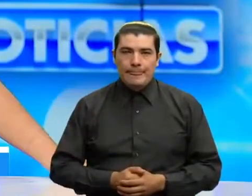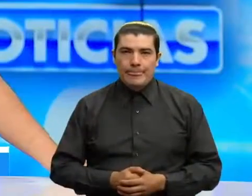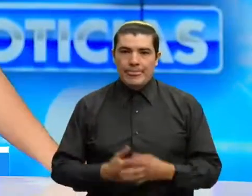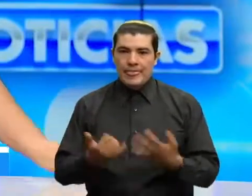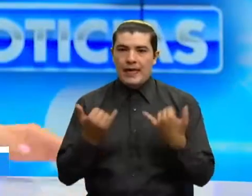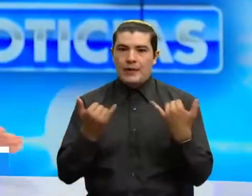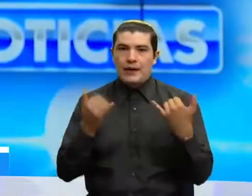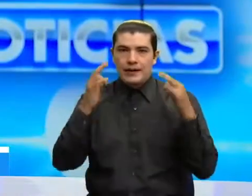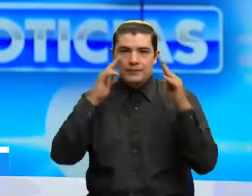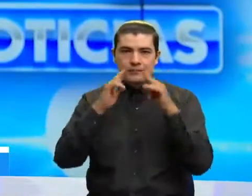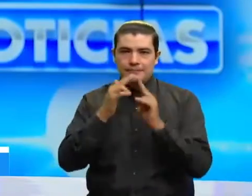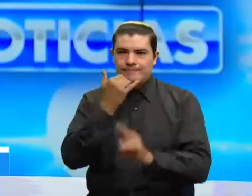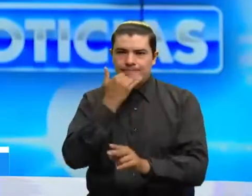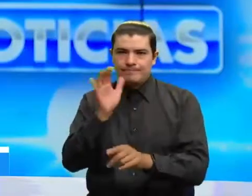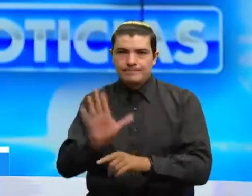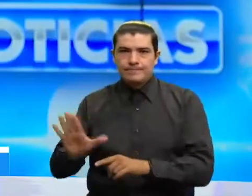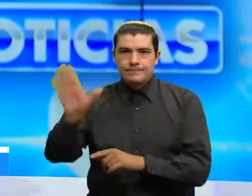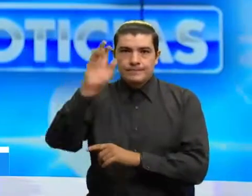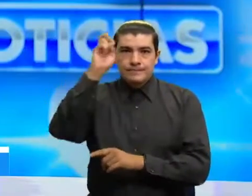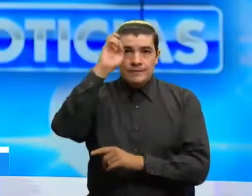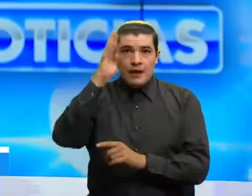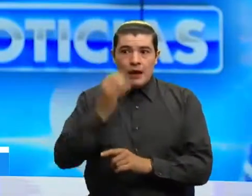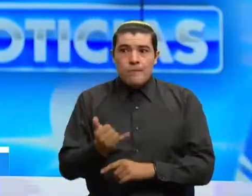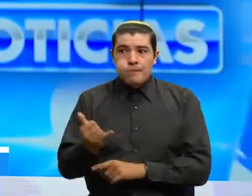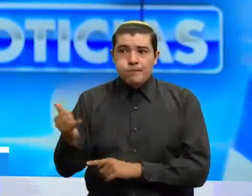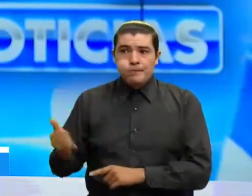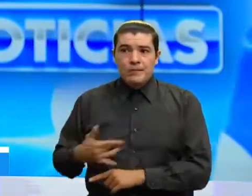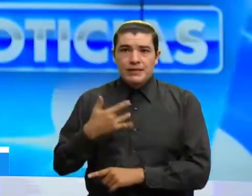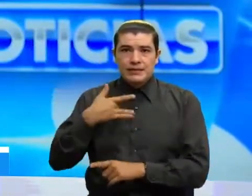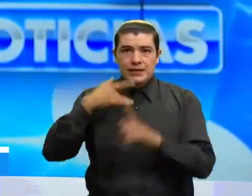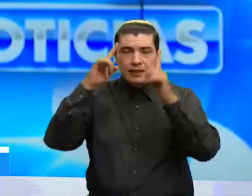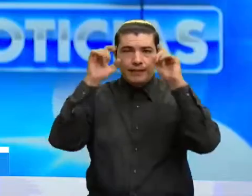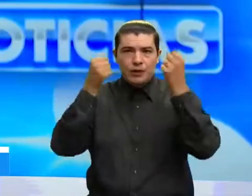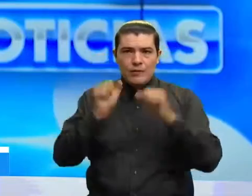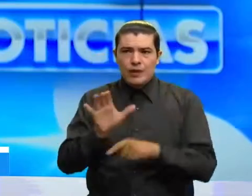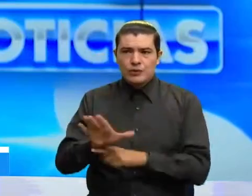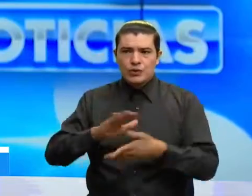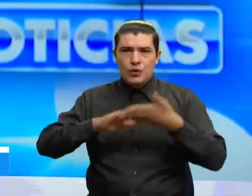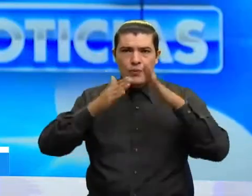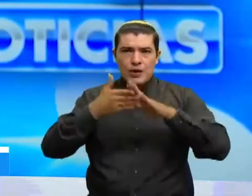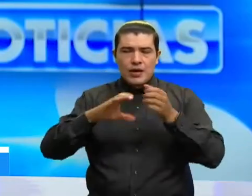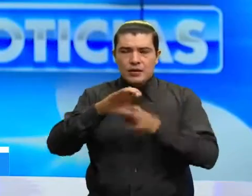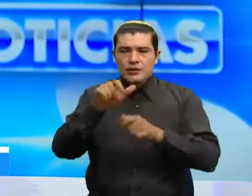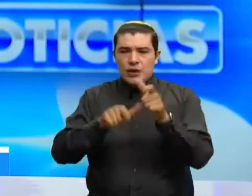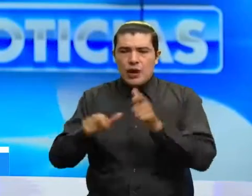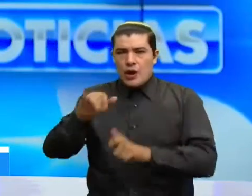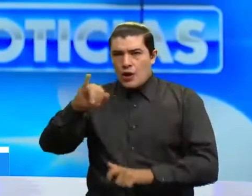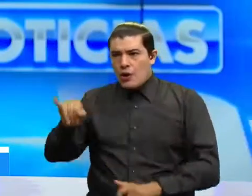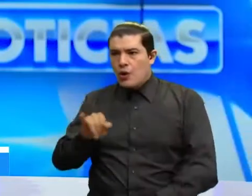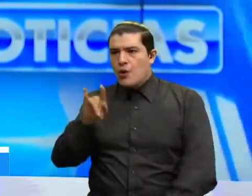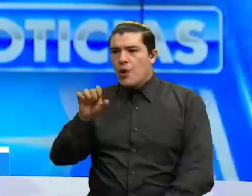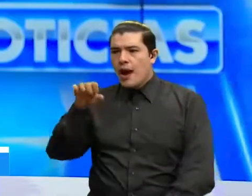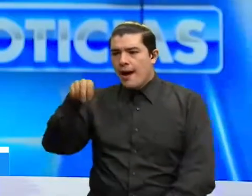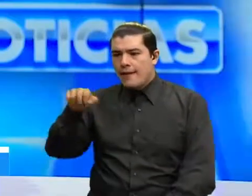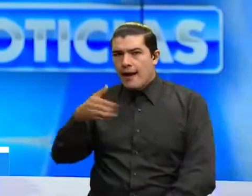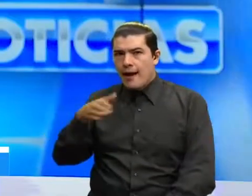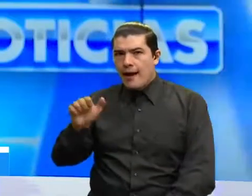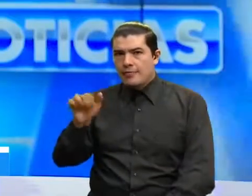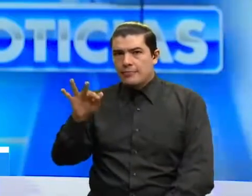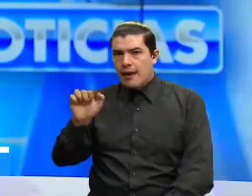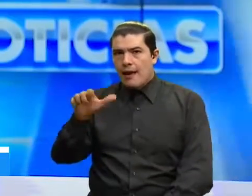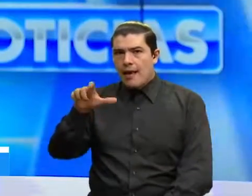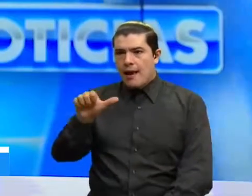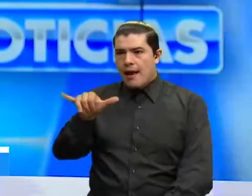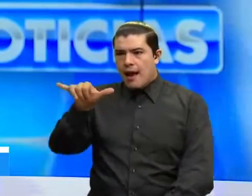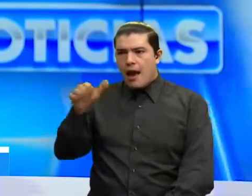Y ahora nos desplazamos para norte de Santander, pues sigue la preocupación para los habitantes de la ciudadela de Juan Atalaya ante los hechos que se han registrado durante